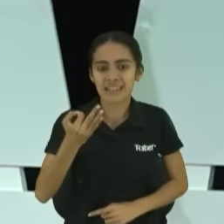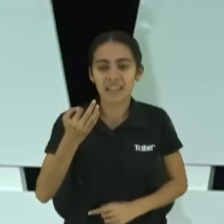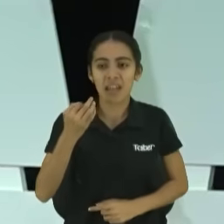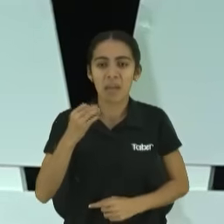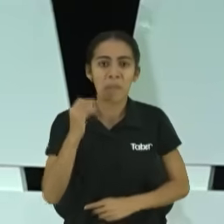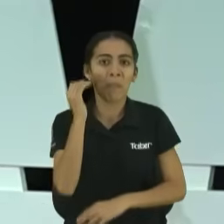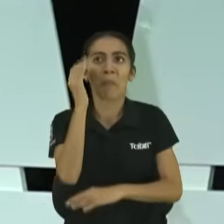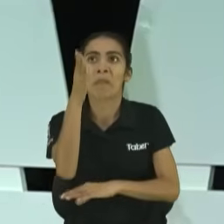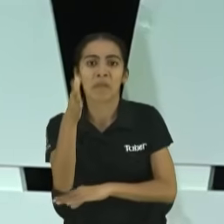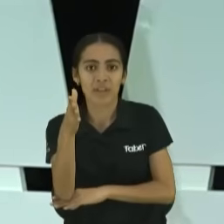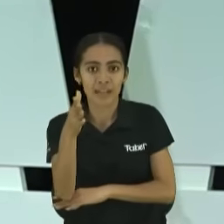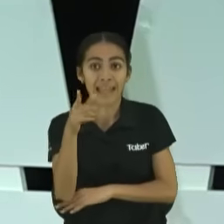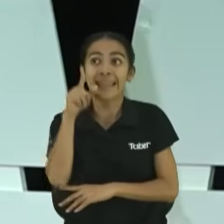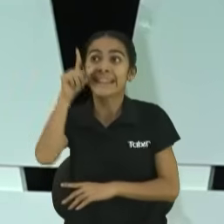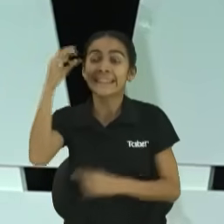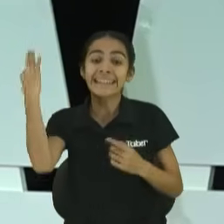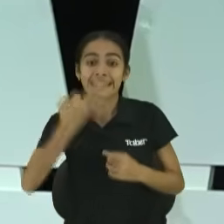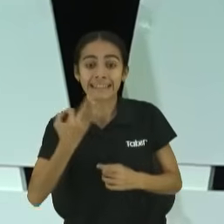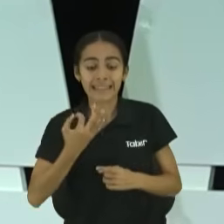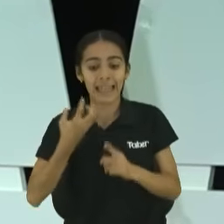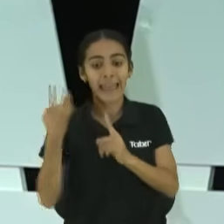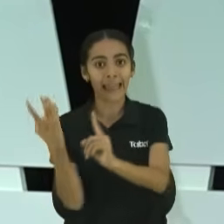videntes, necesita discípulos.